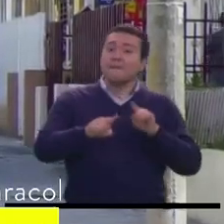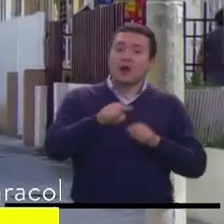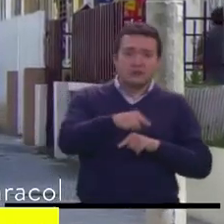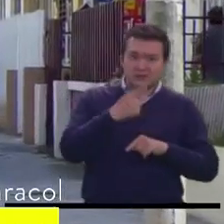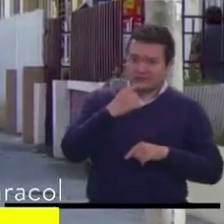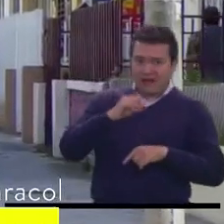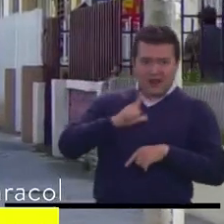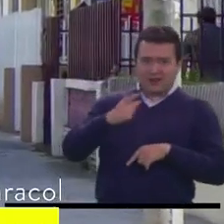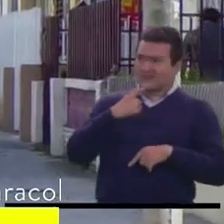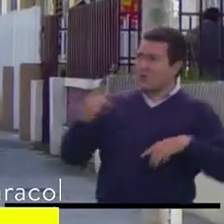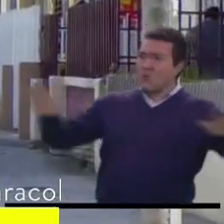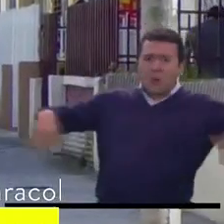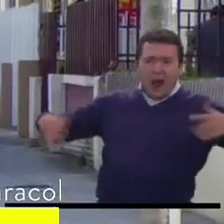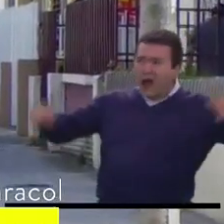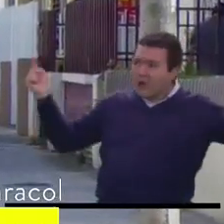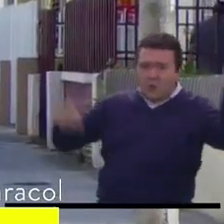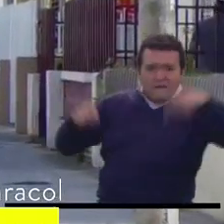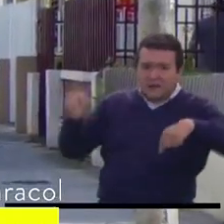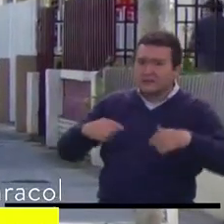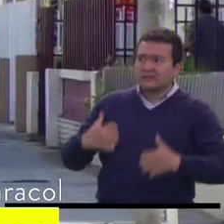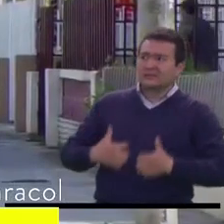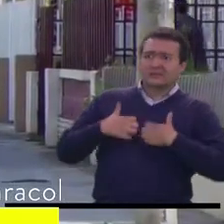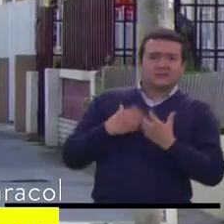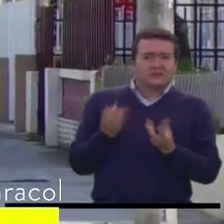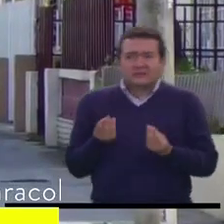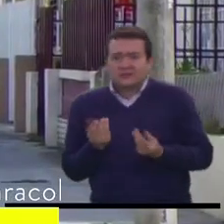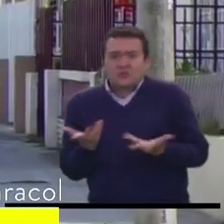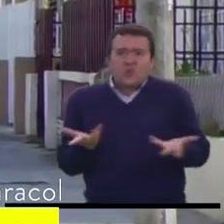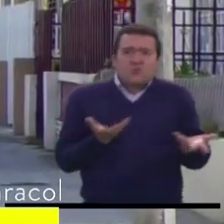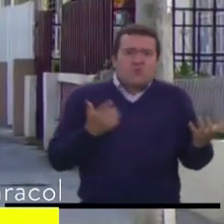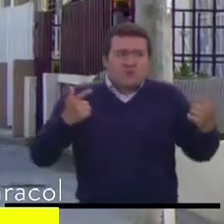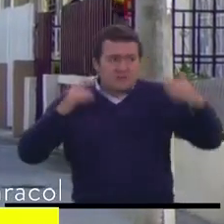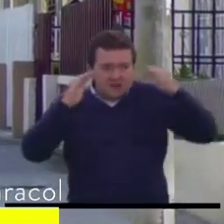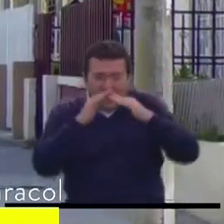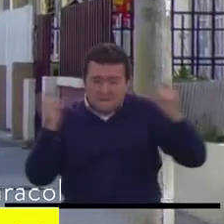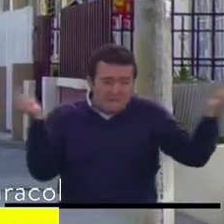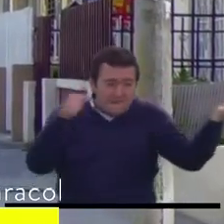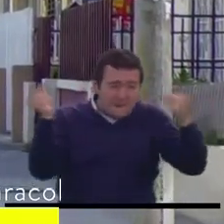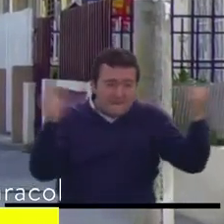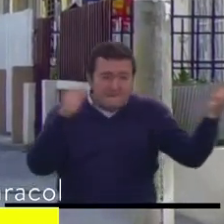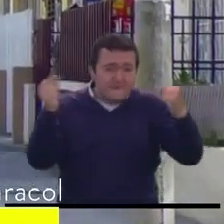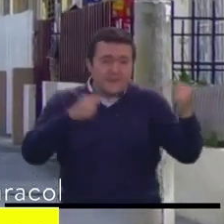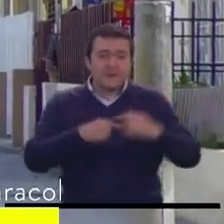militar y que la inseguridad los tiene atemorizados y confinados. Les contamos en el siguiente informe.